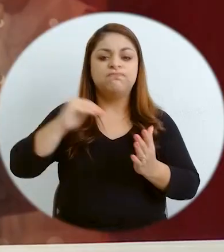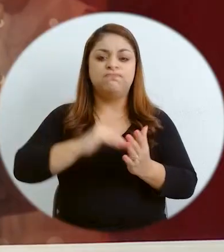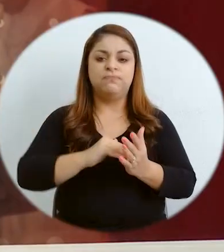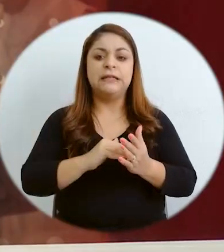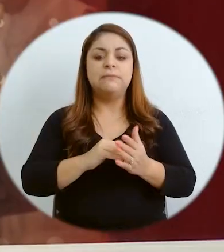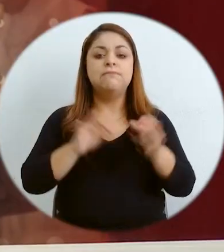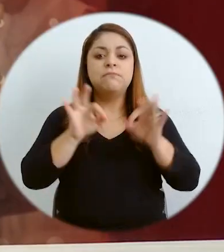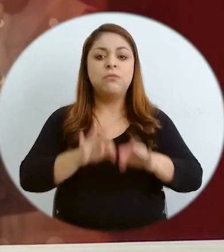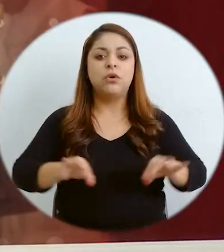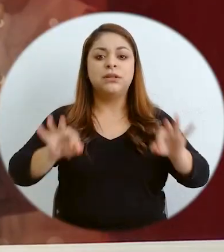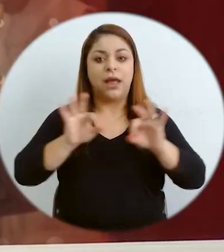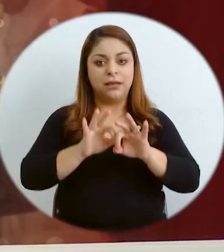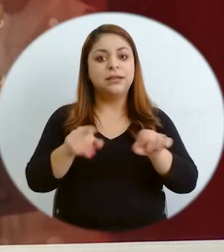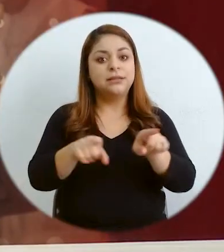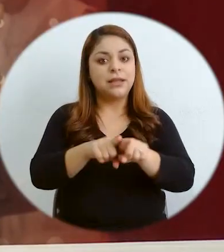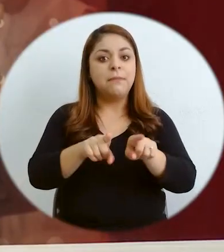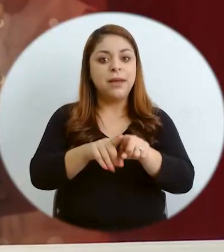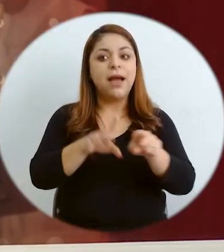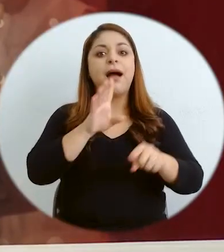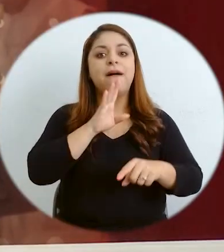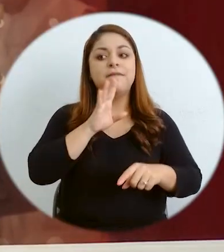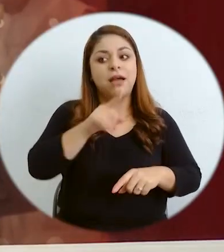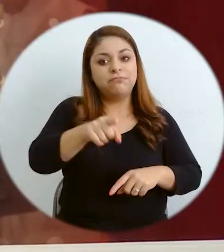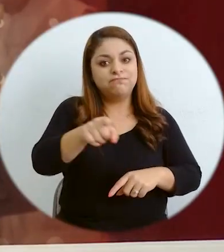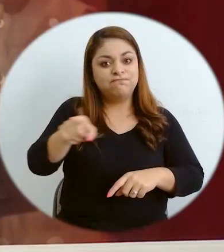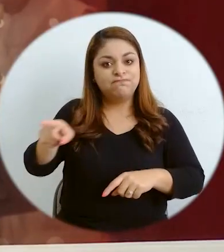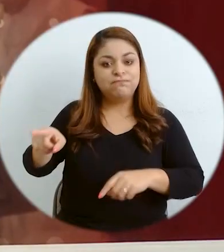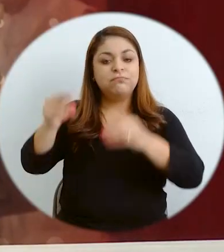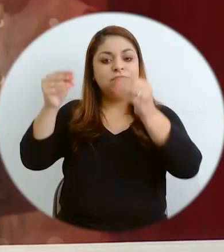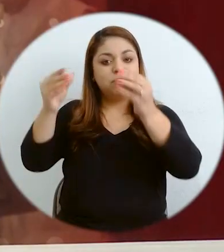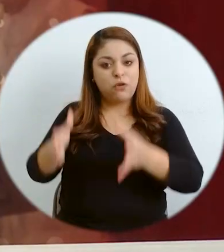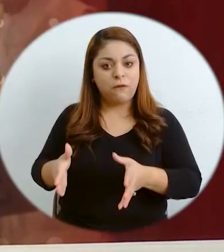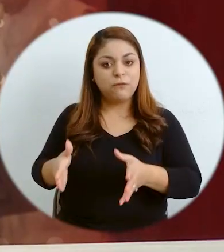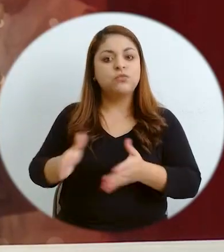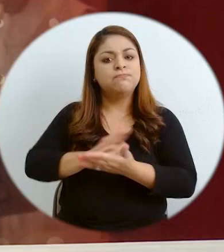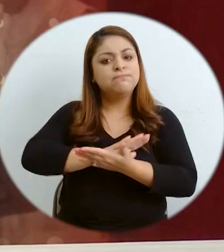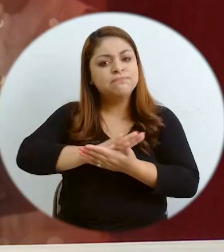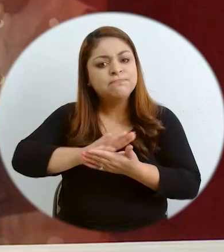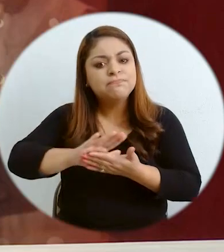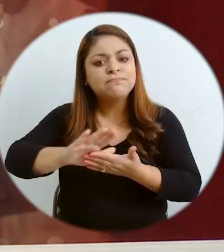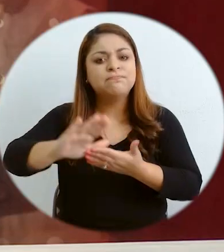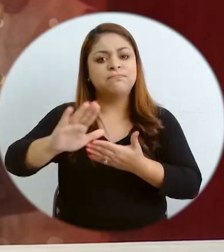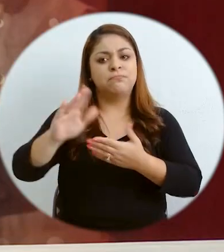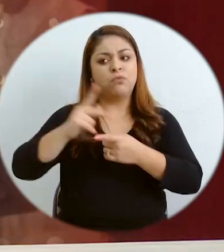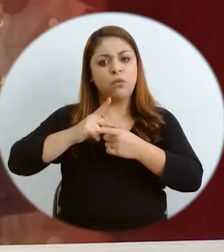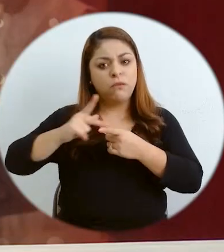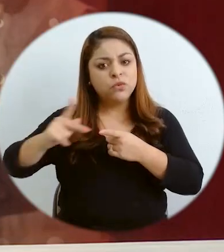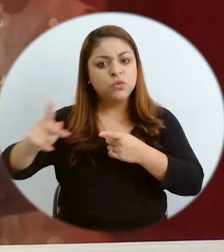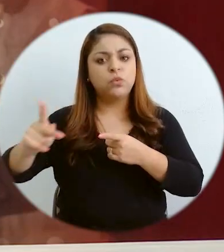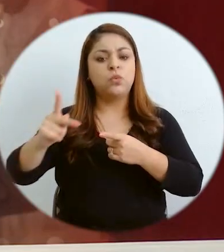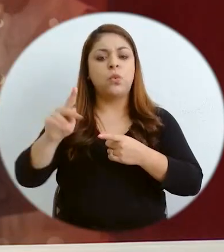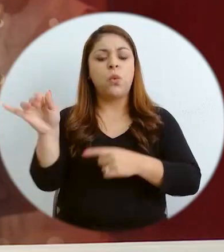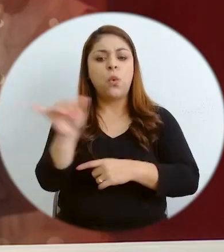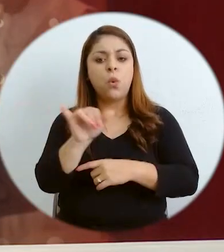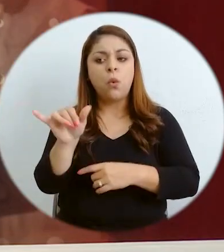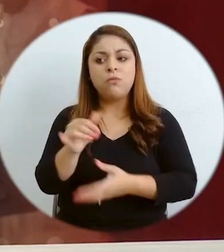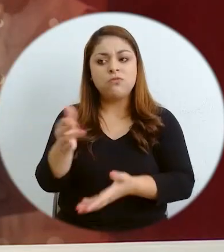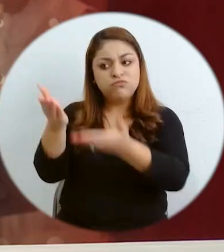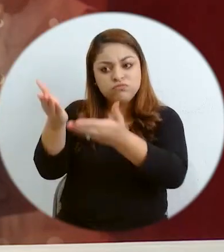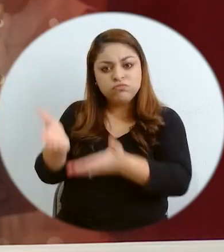que también hay que hablar un poco o replantearse un poco el tema de la dignificación de la profesión docente como un ente no